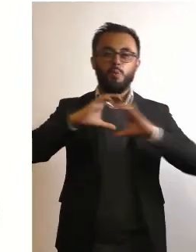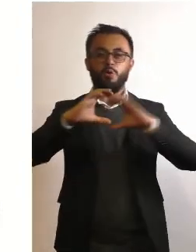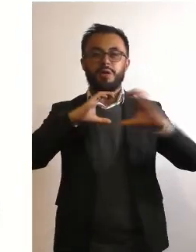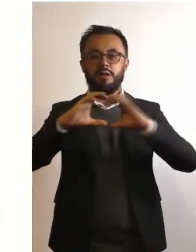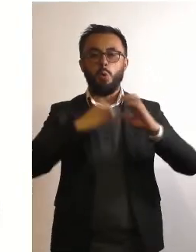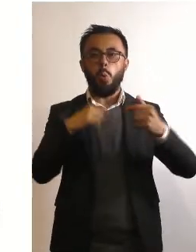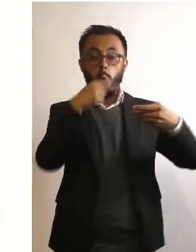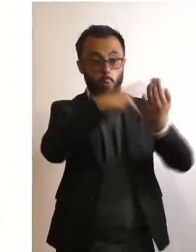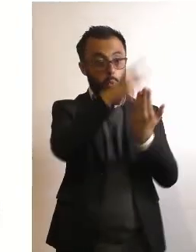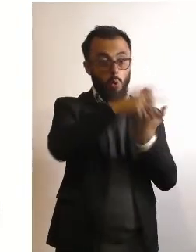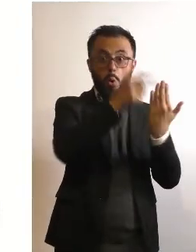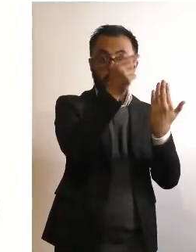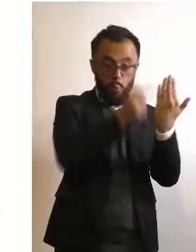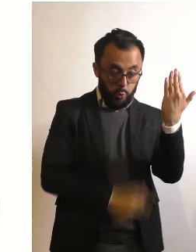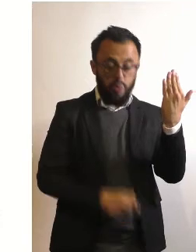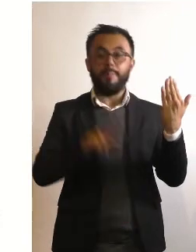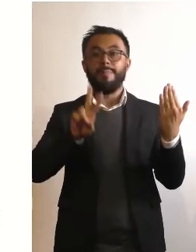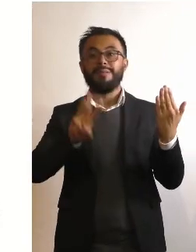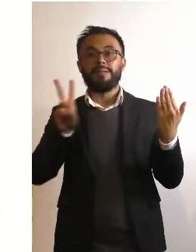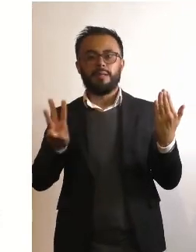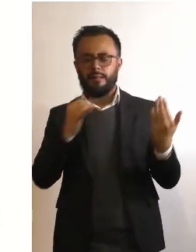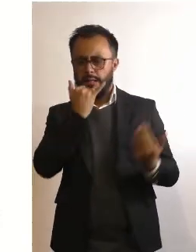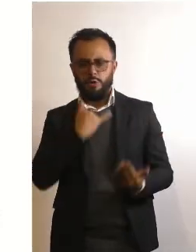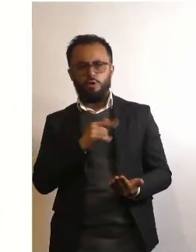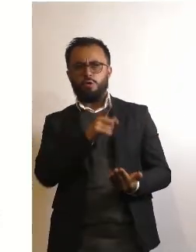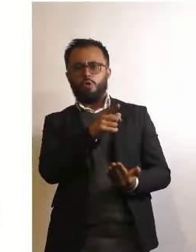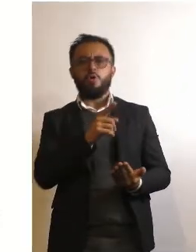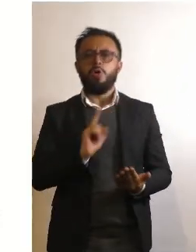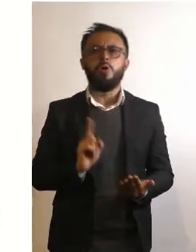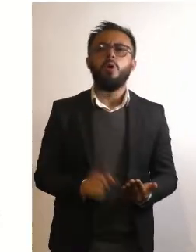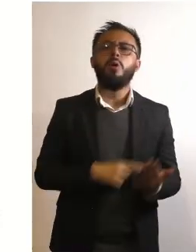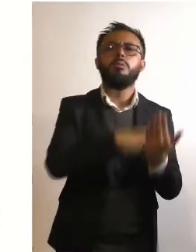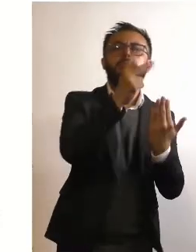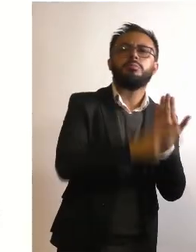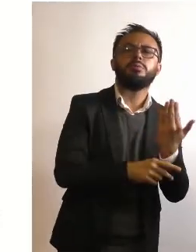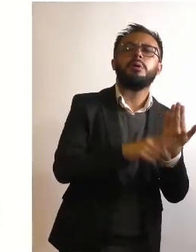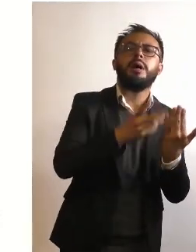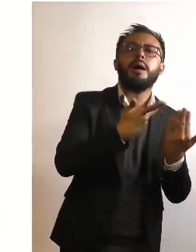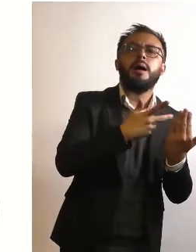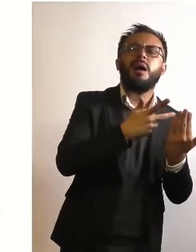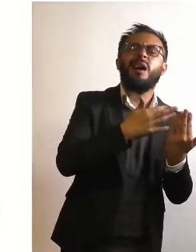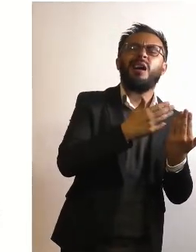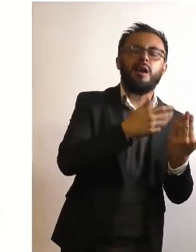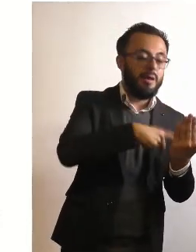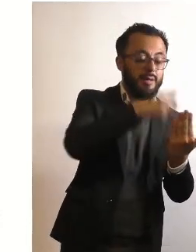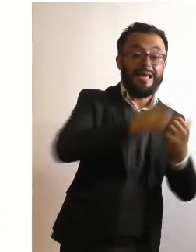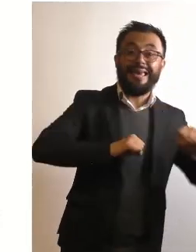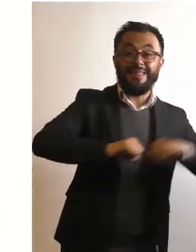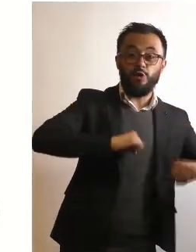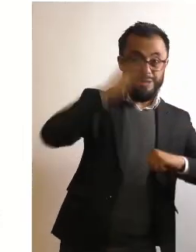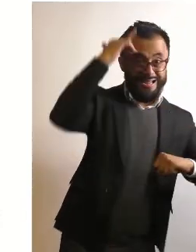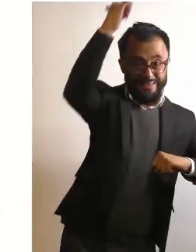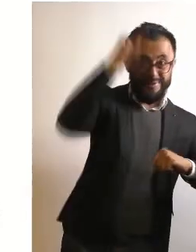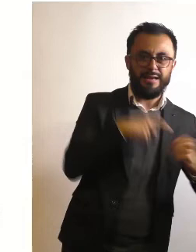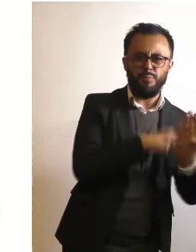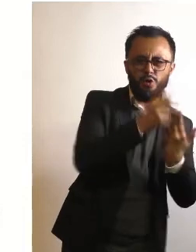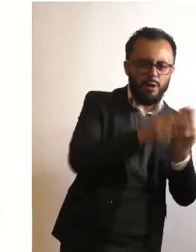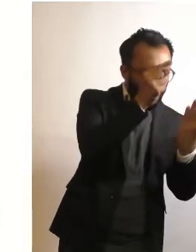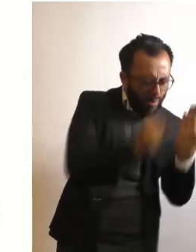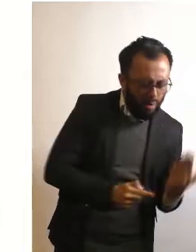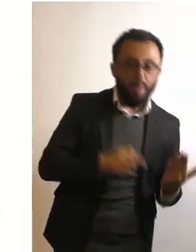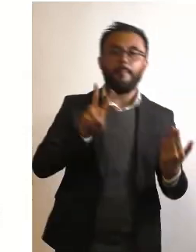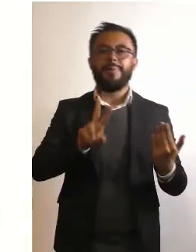En gestión administrativa 23 proyectos, en gestión académica 21 proyectos y en gestión